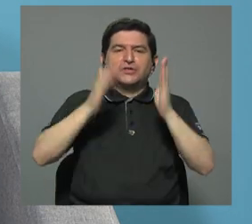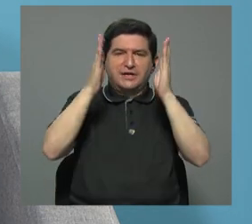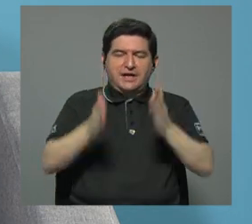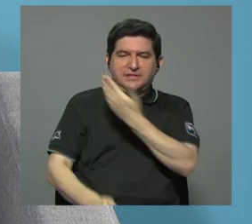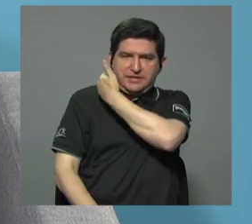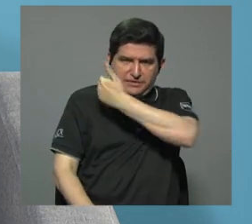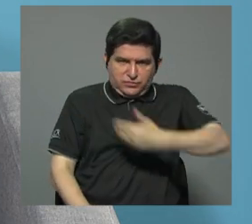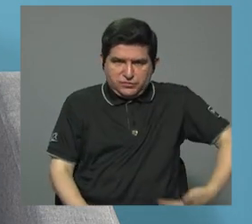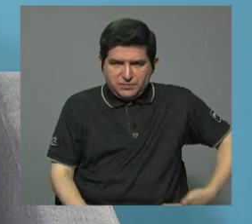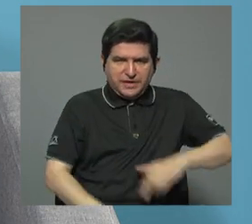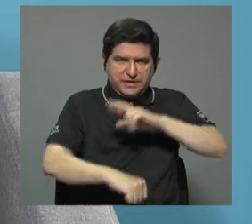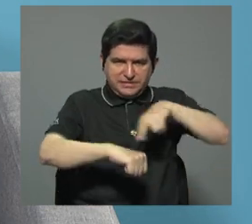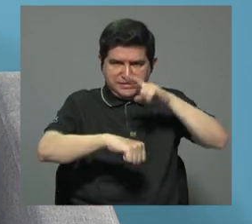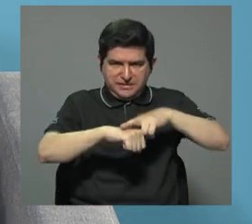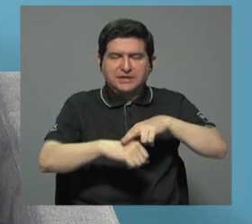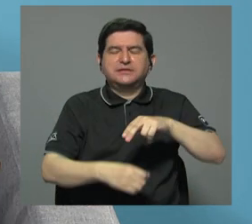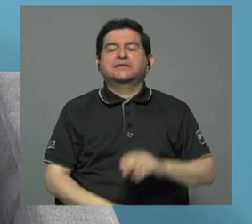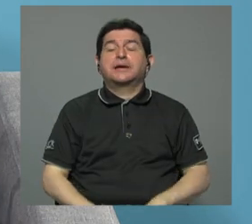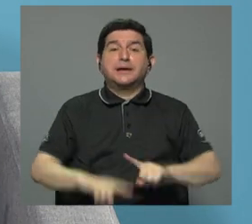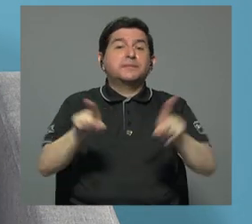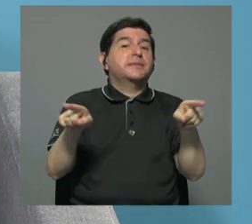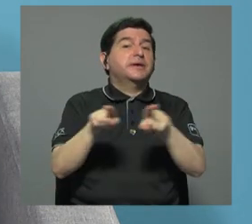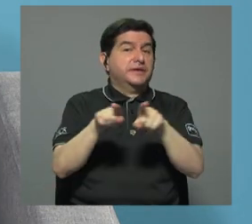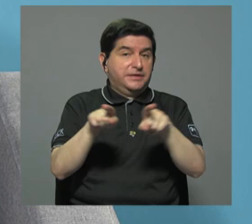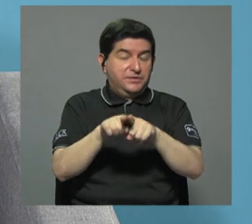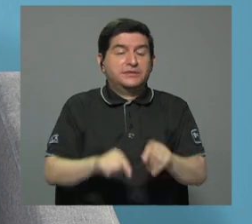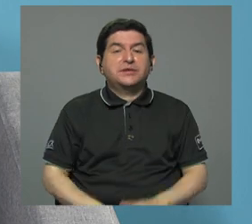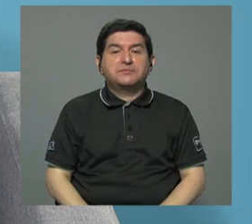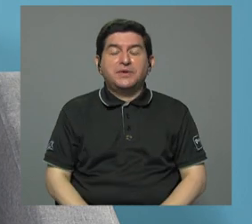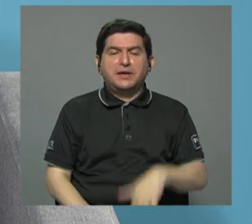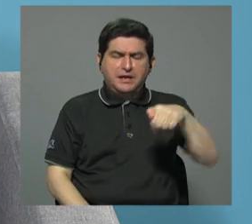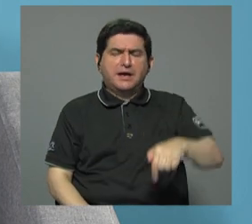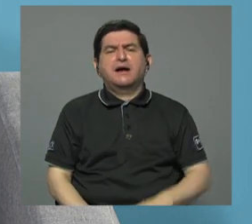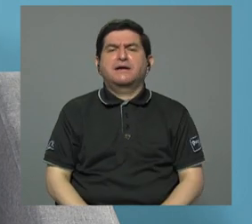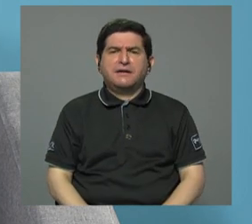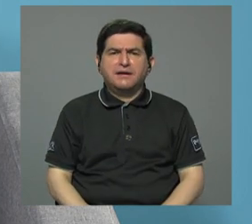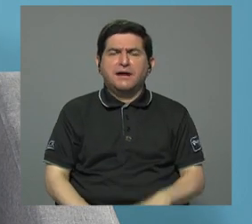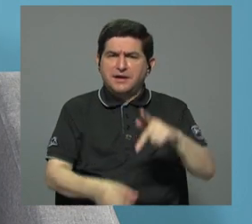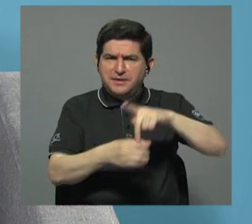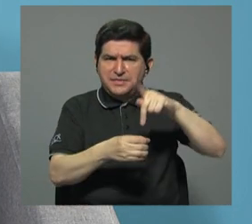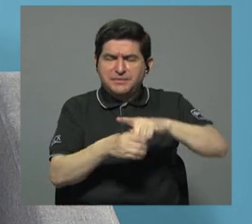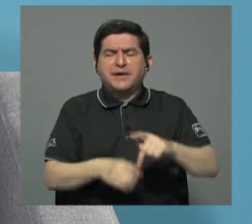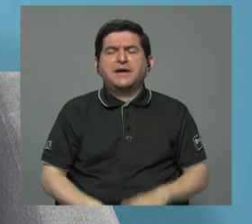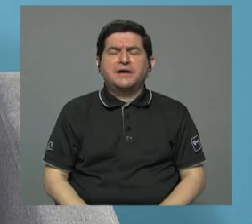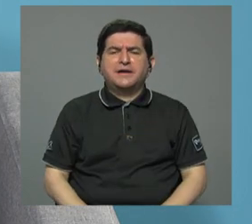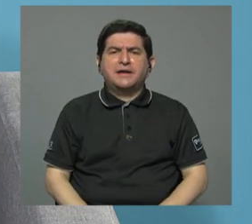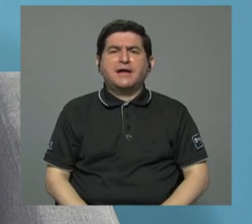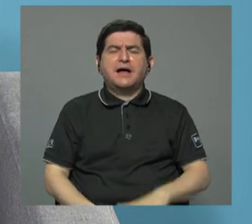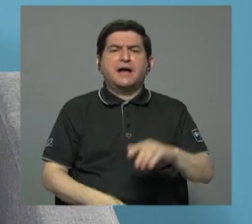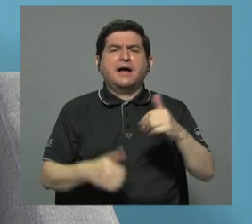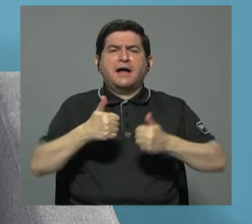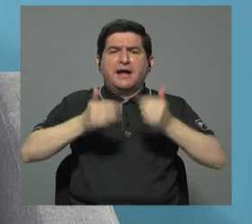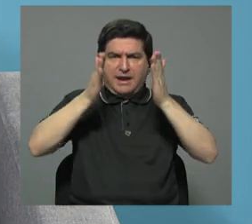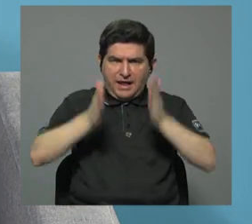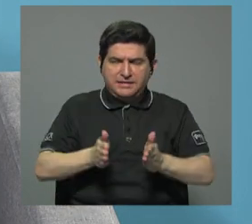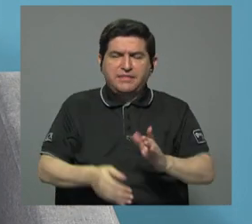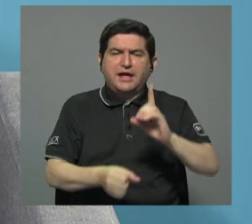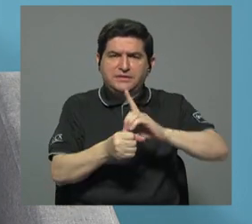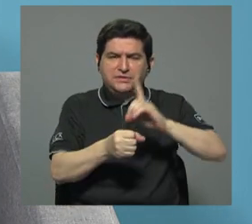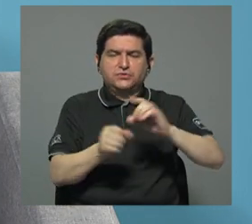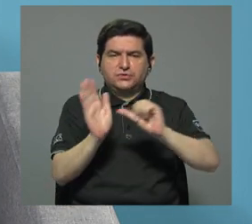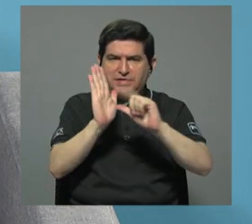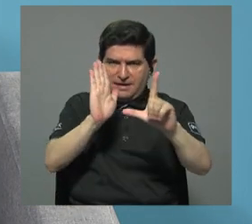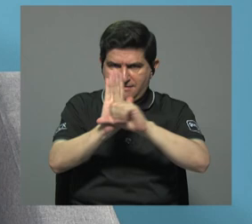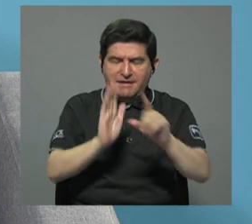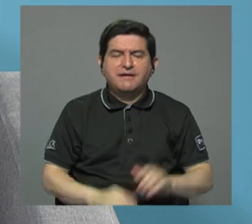la presidencia de la República, pero también hemos tenido las voces de los aspirantes a una curul en la Asamblea Legislativa.